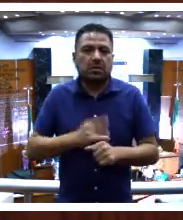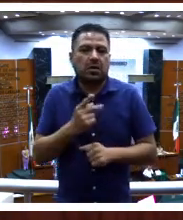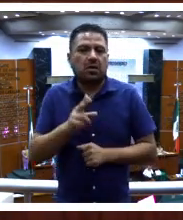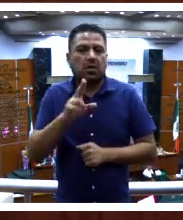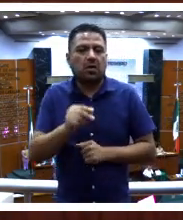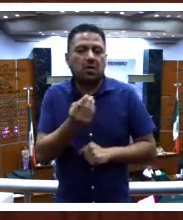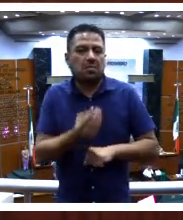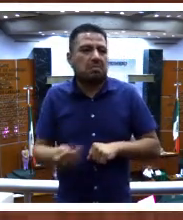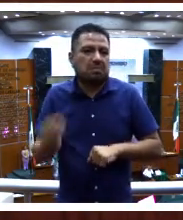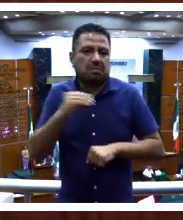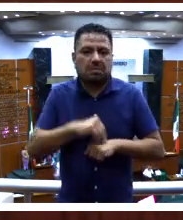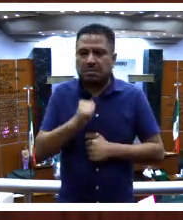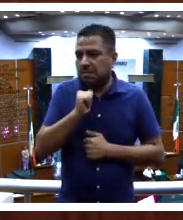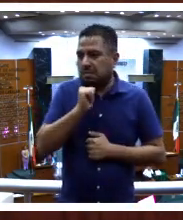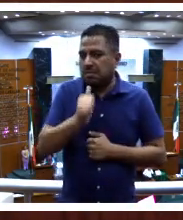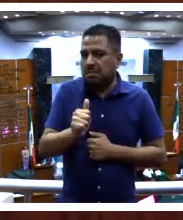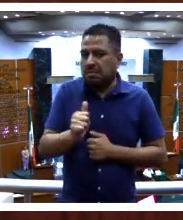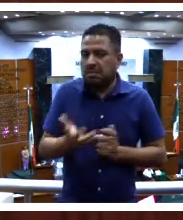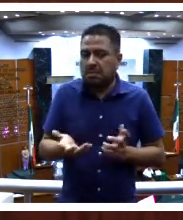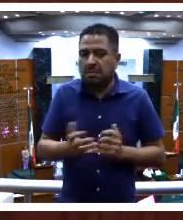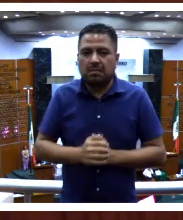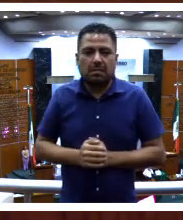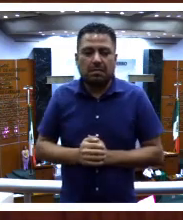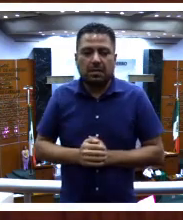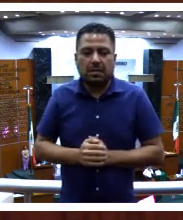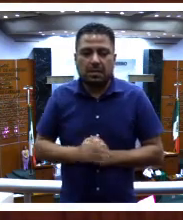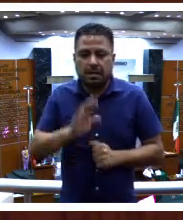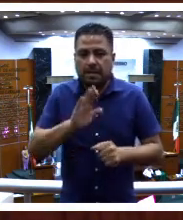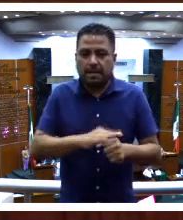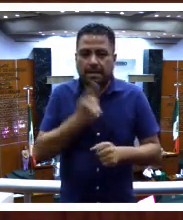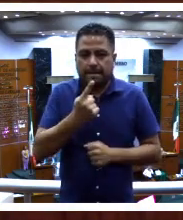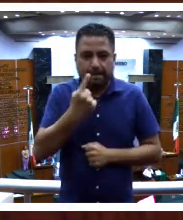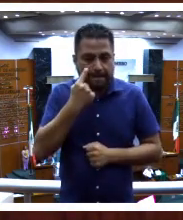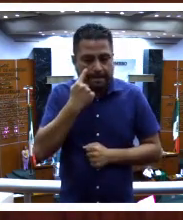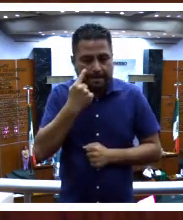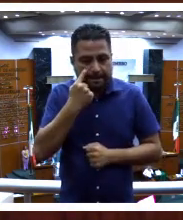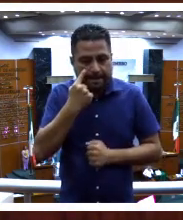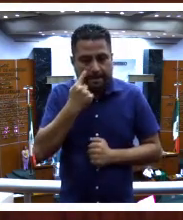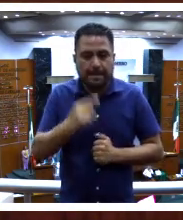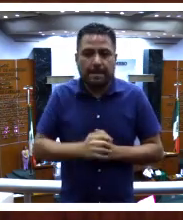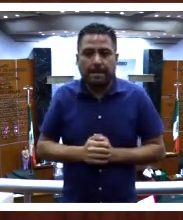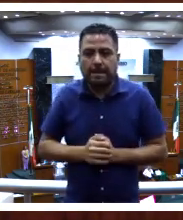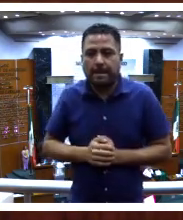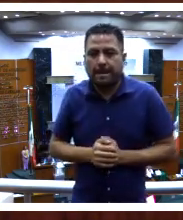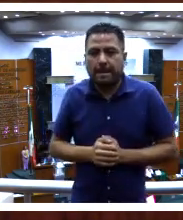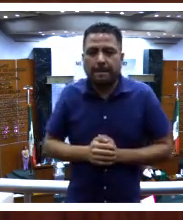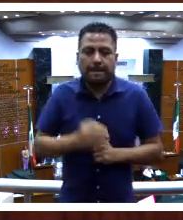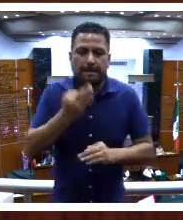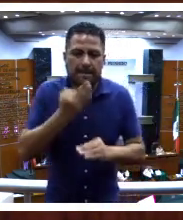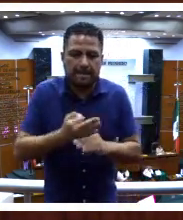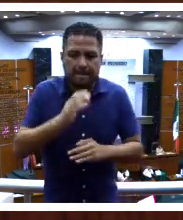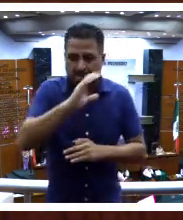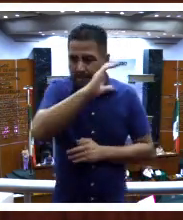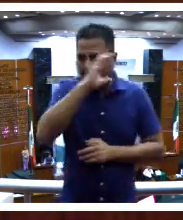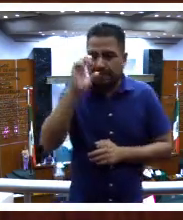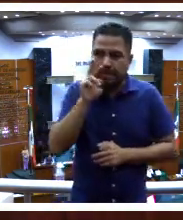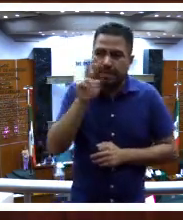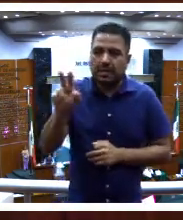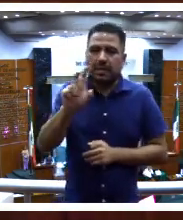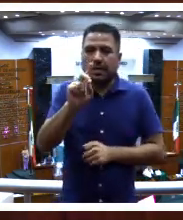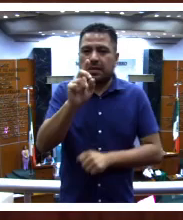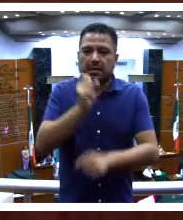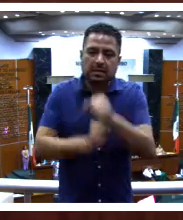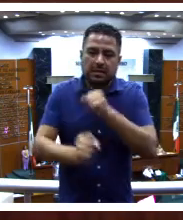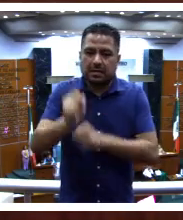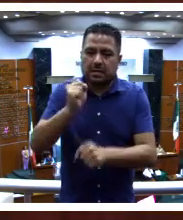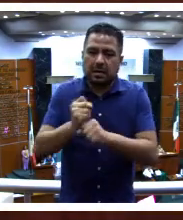estamos construyendo. Porque miren, esta fotografía es de hace como 30